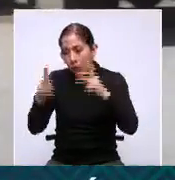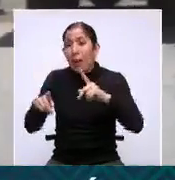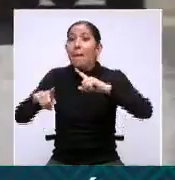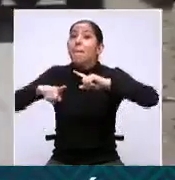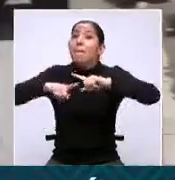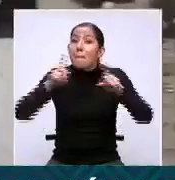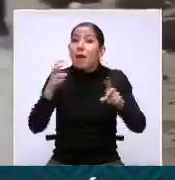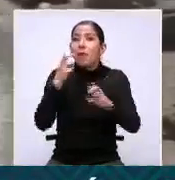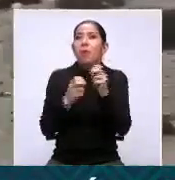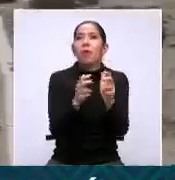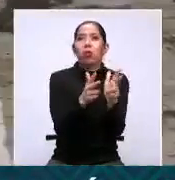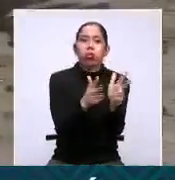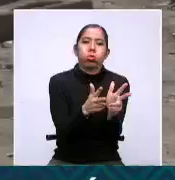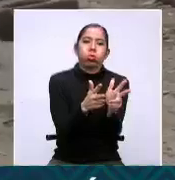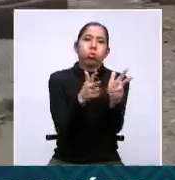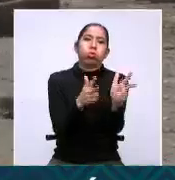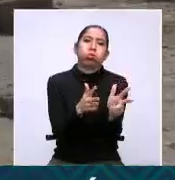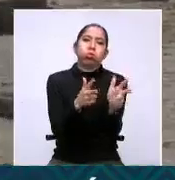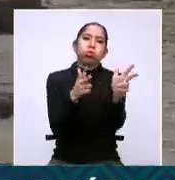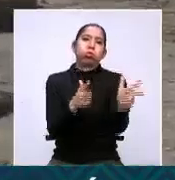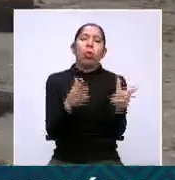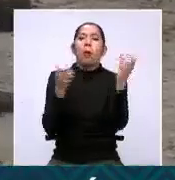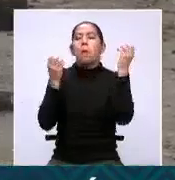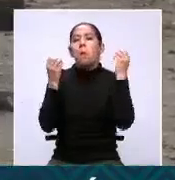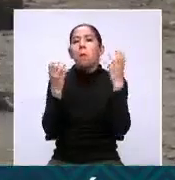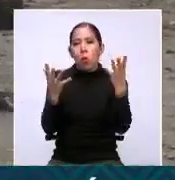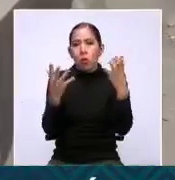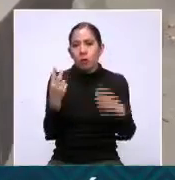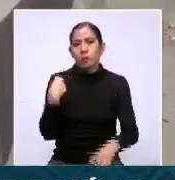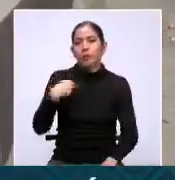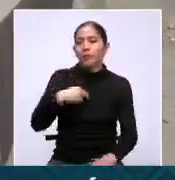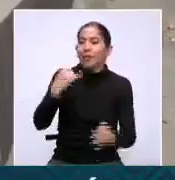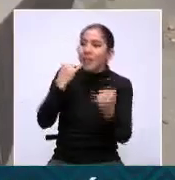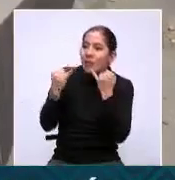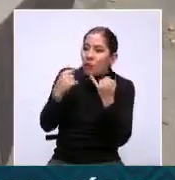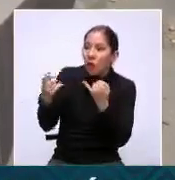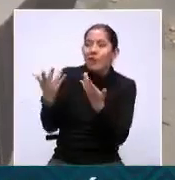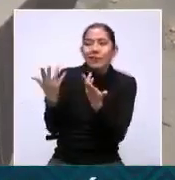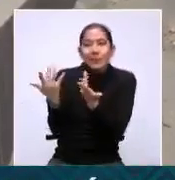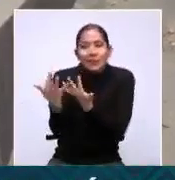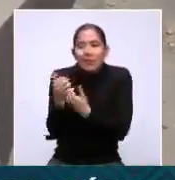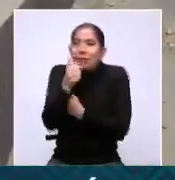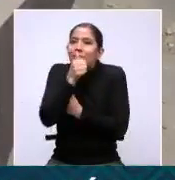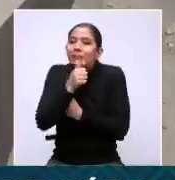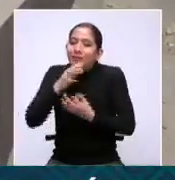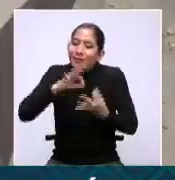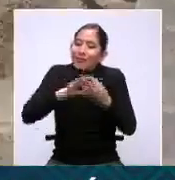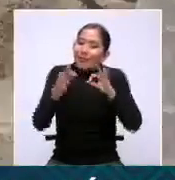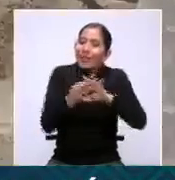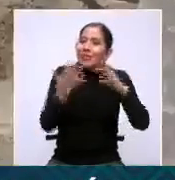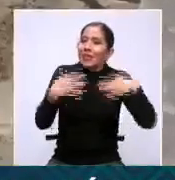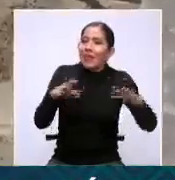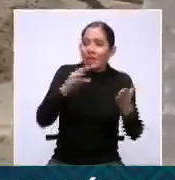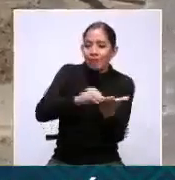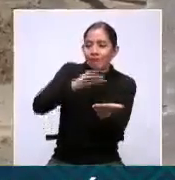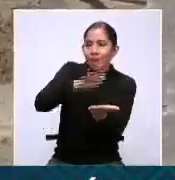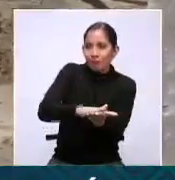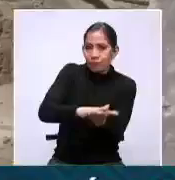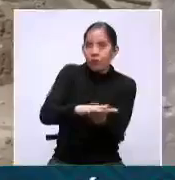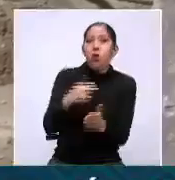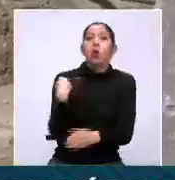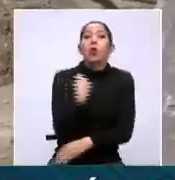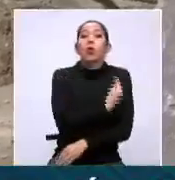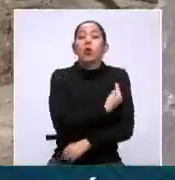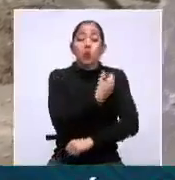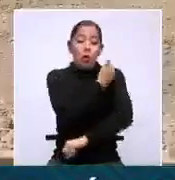eso es que también queremos comunicar a nuestros compañeros de base, se ha quedado la fecha, entonces nosotros como dirigentes de la federación vamos a tener